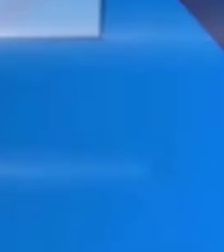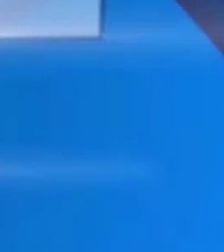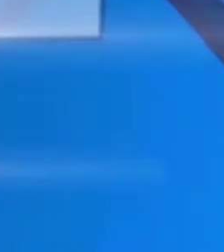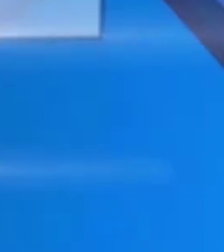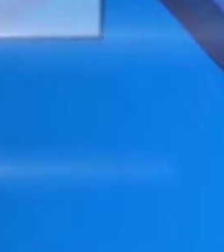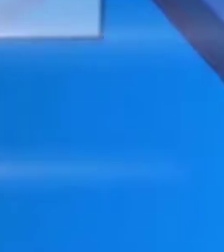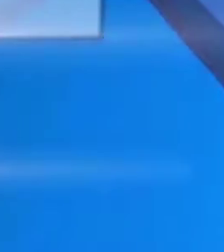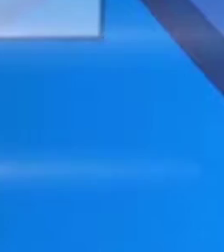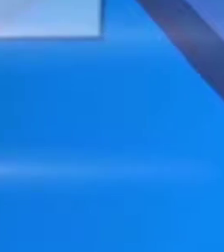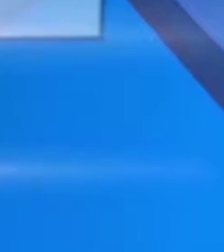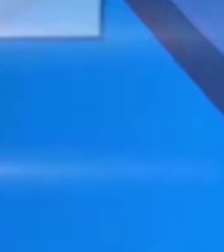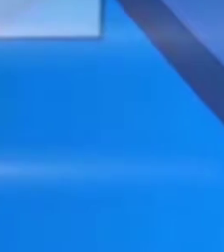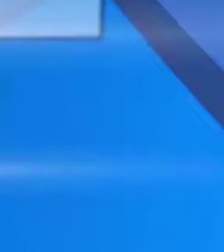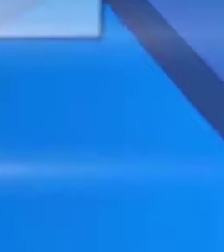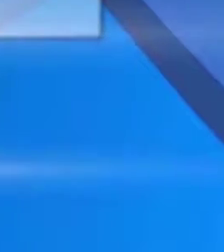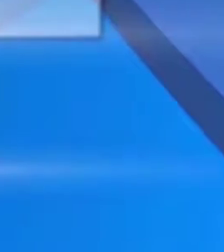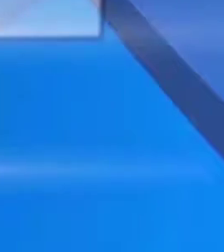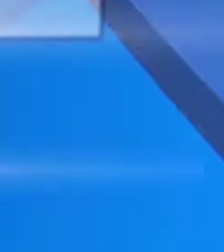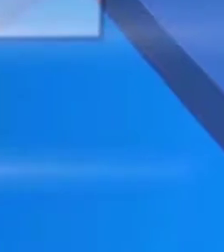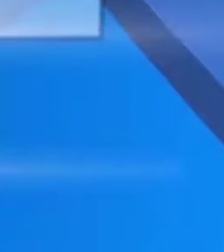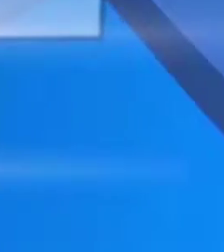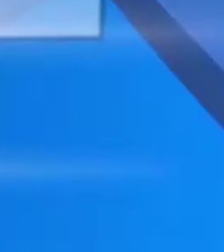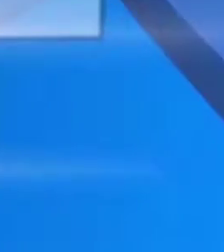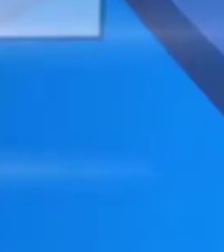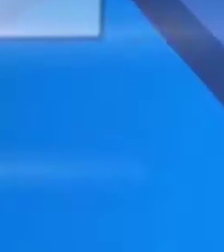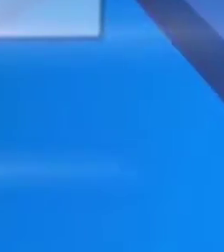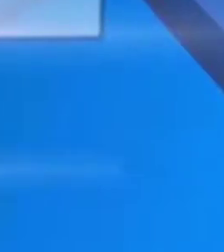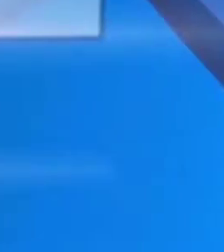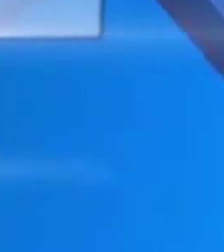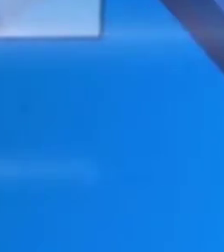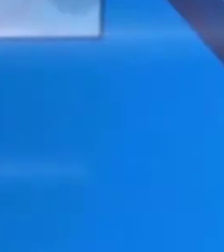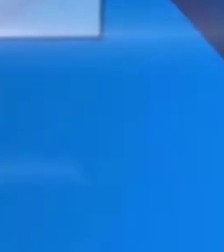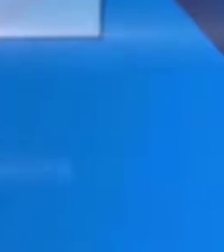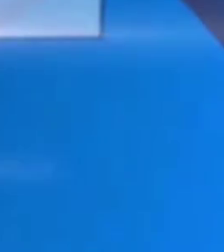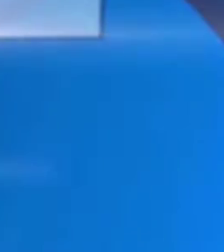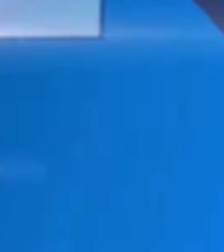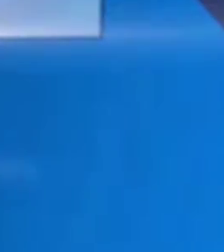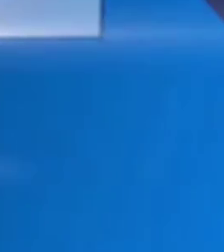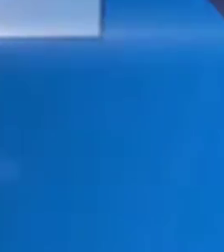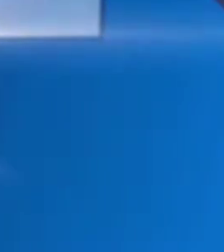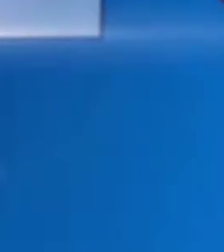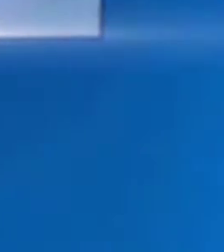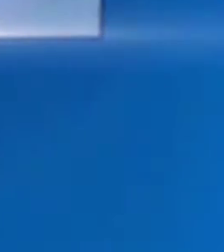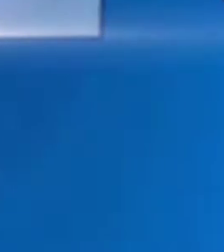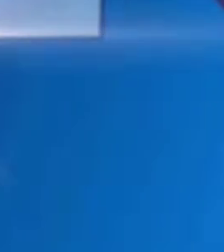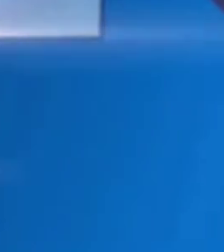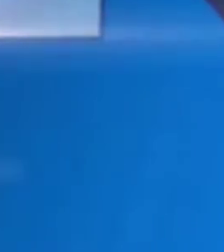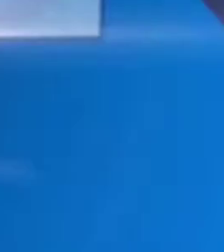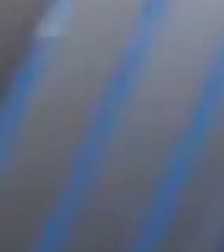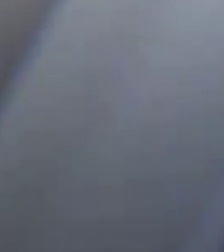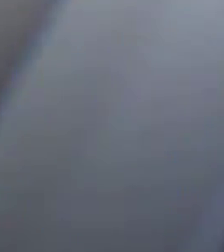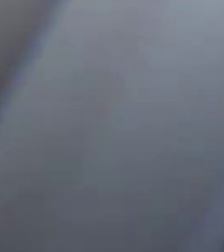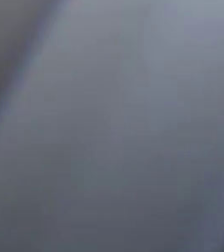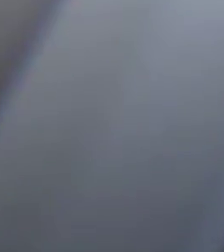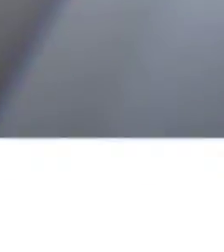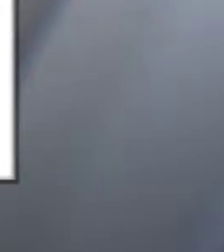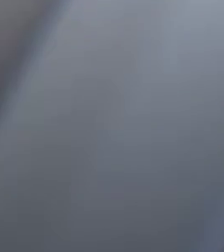internacional director del comité de operaciones de emergencia del distrito metropolitano de quito